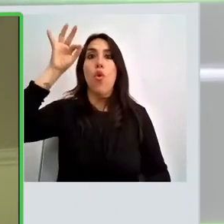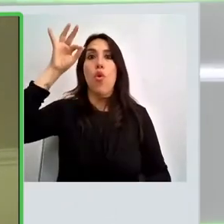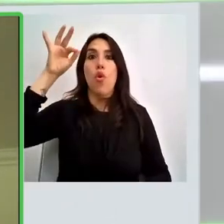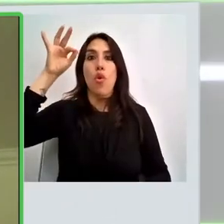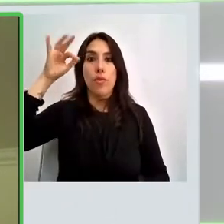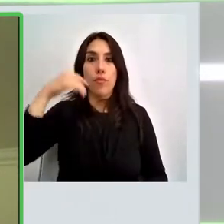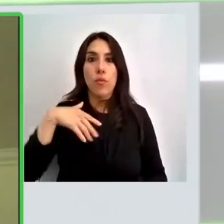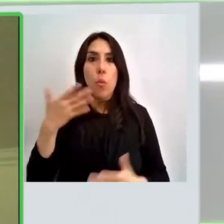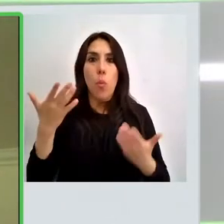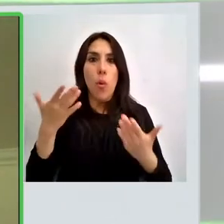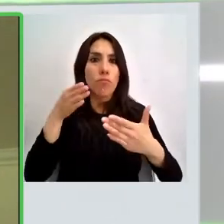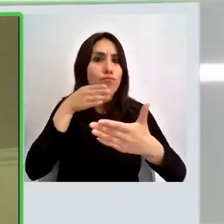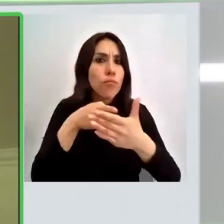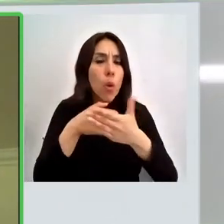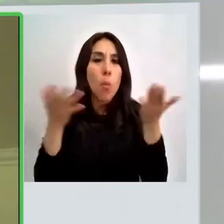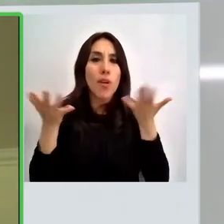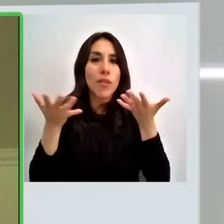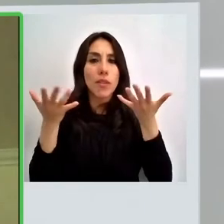superado